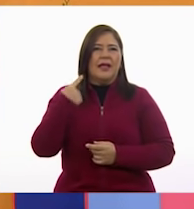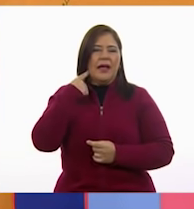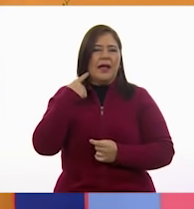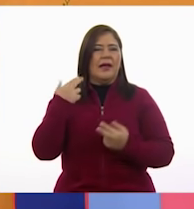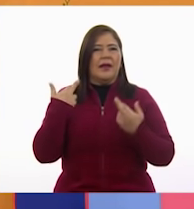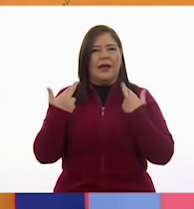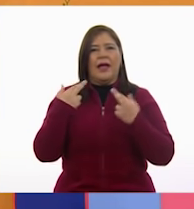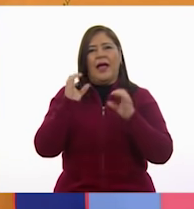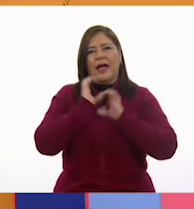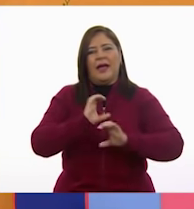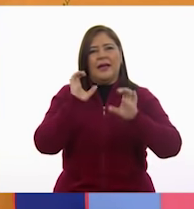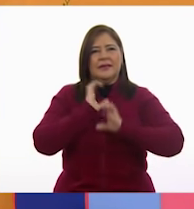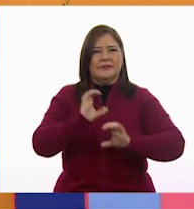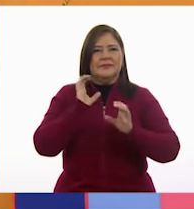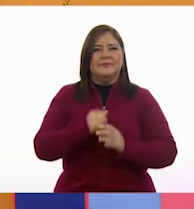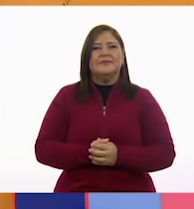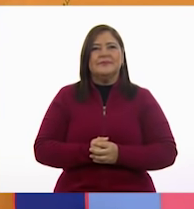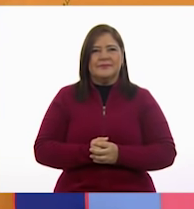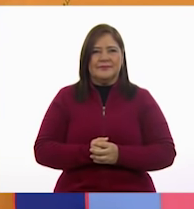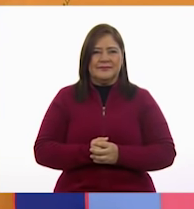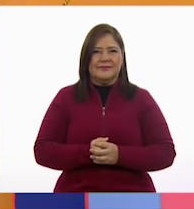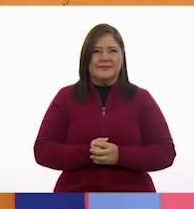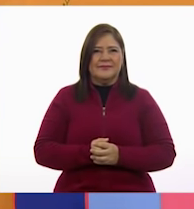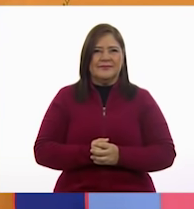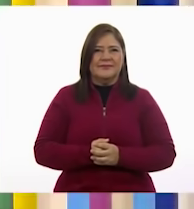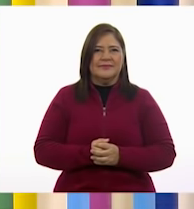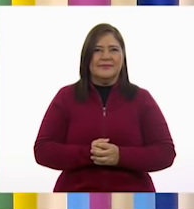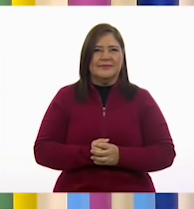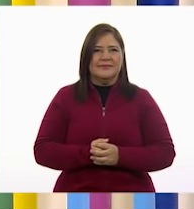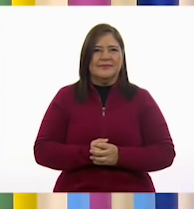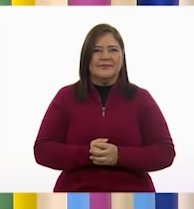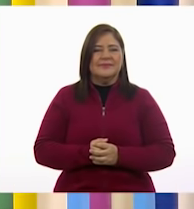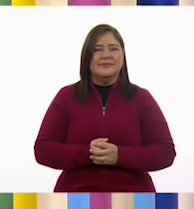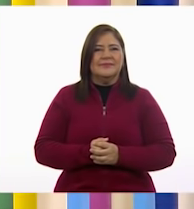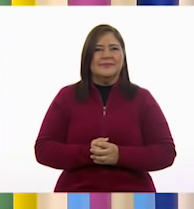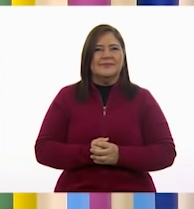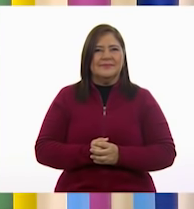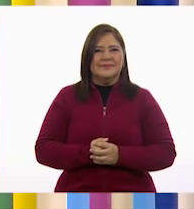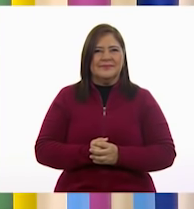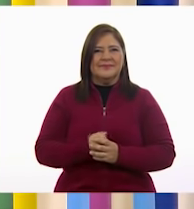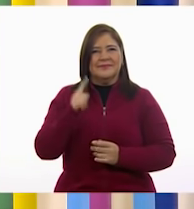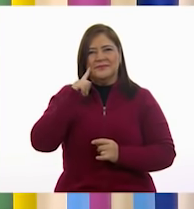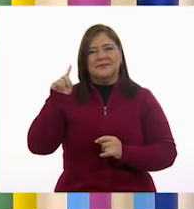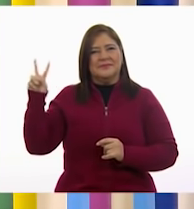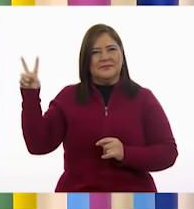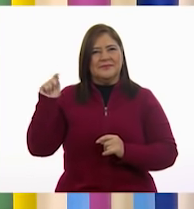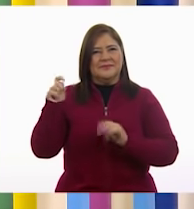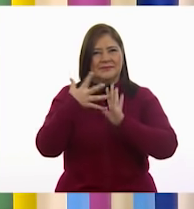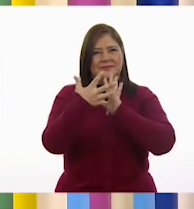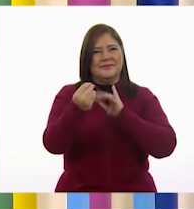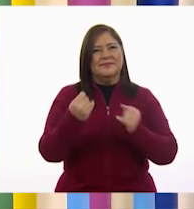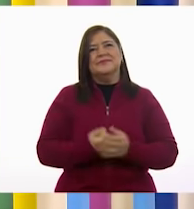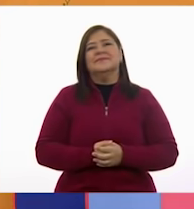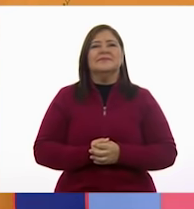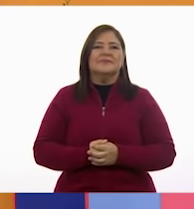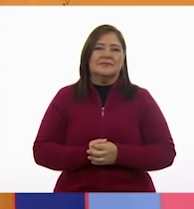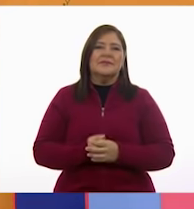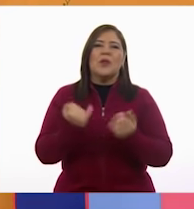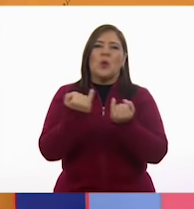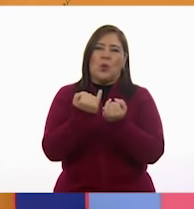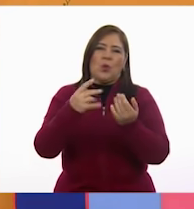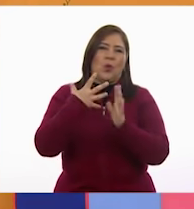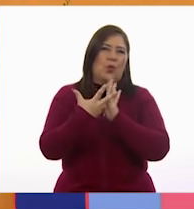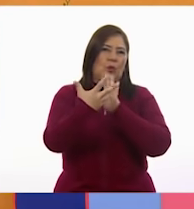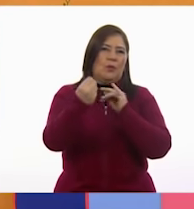itai, itai, epo. Epo, itai, itai, epo. Y repetimos otra